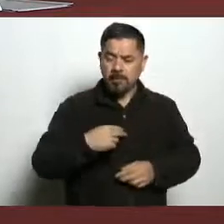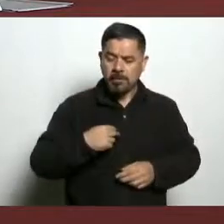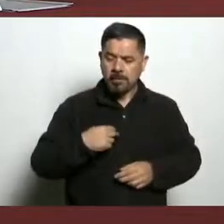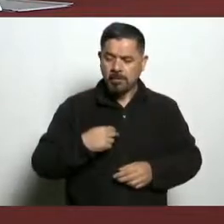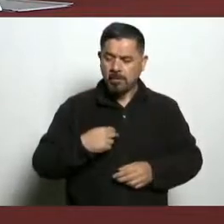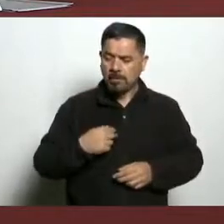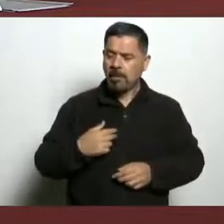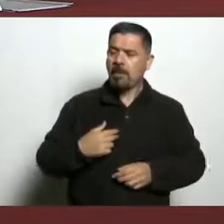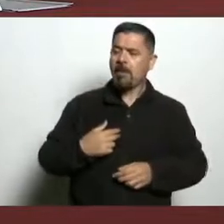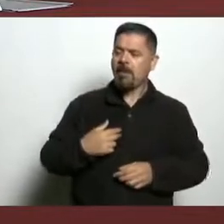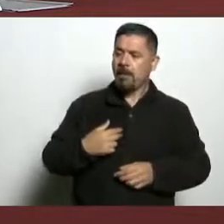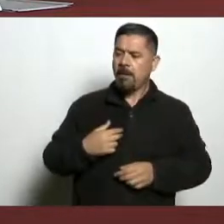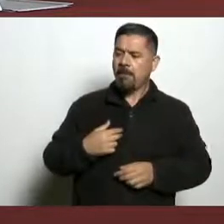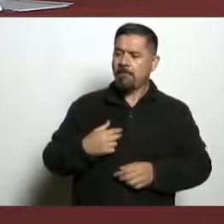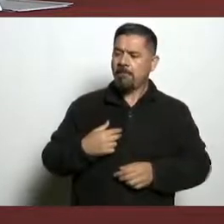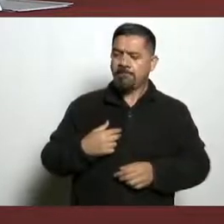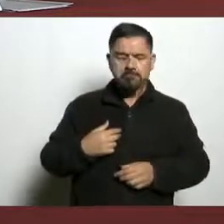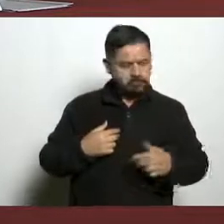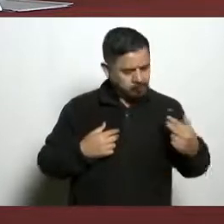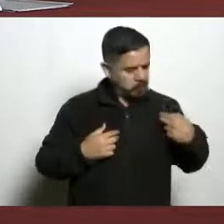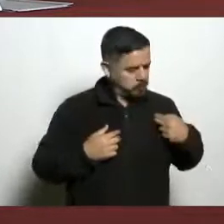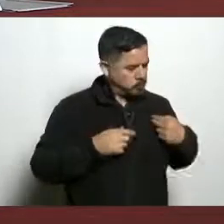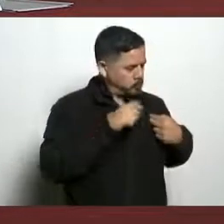la instrucción de aportar